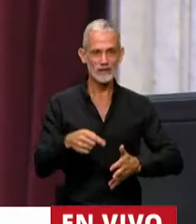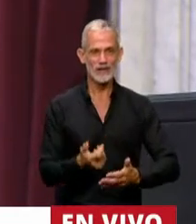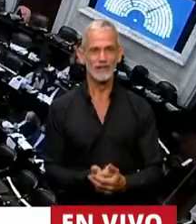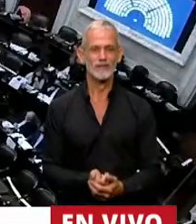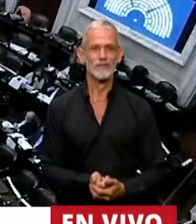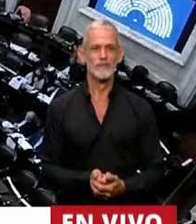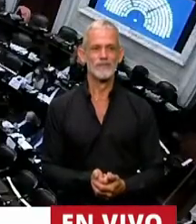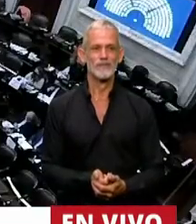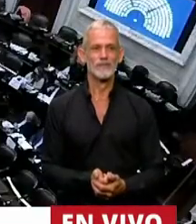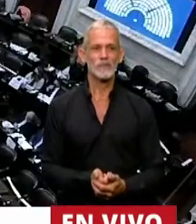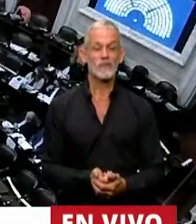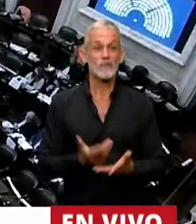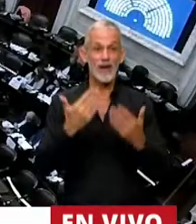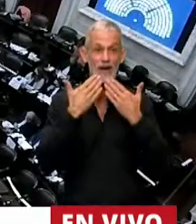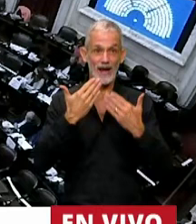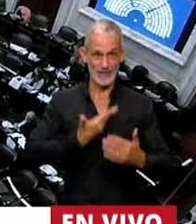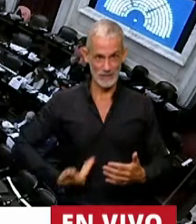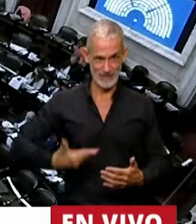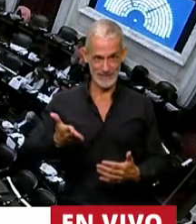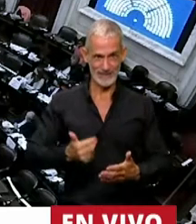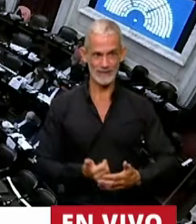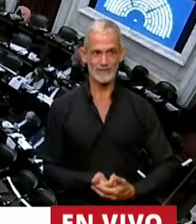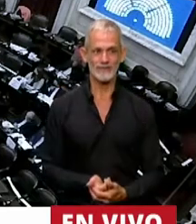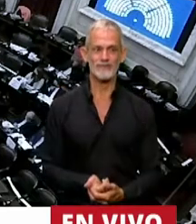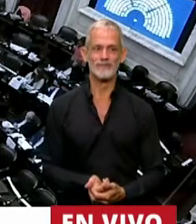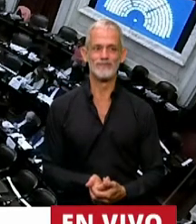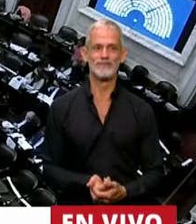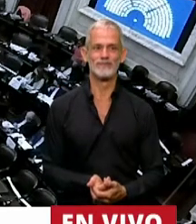Ahí está. Gracias, presidente.